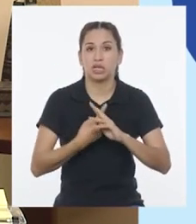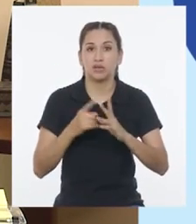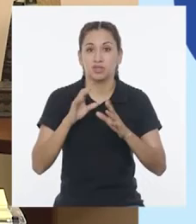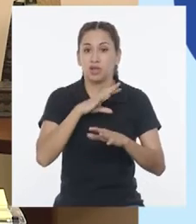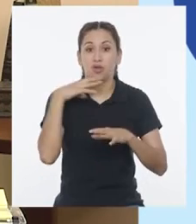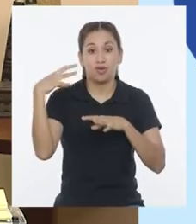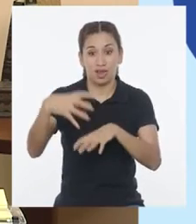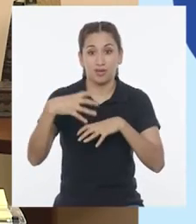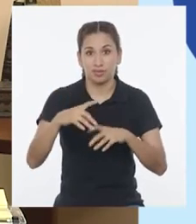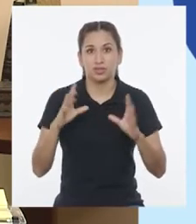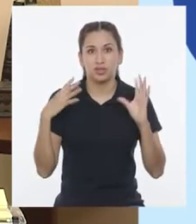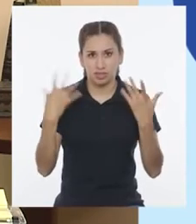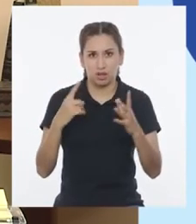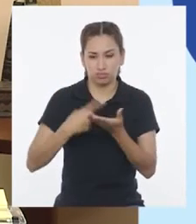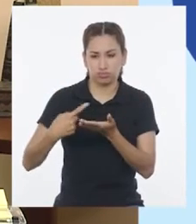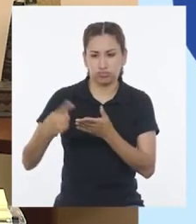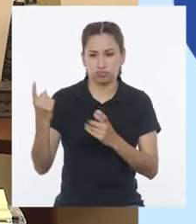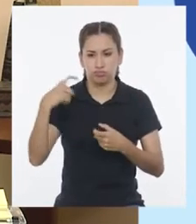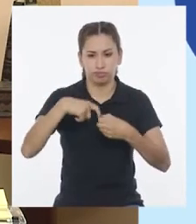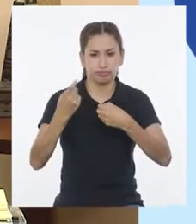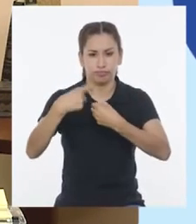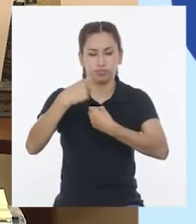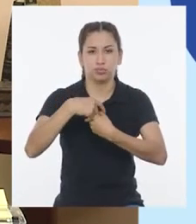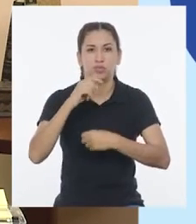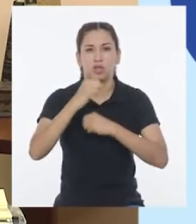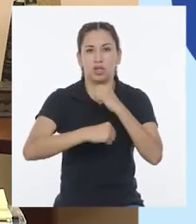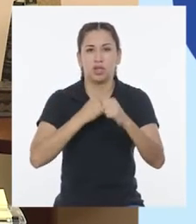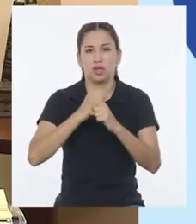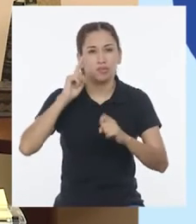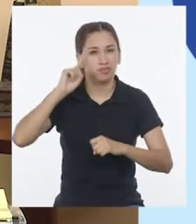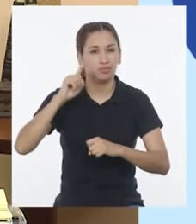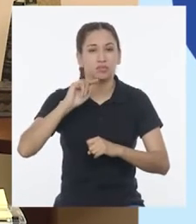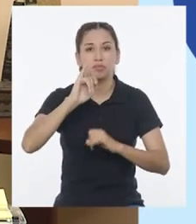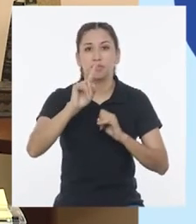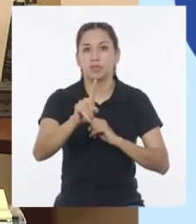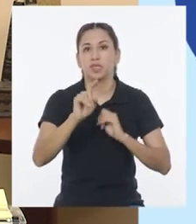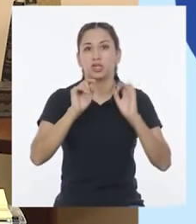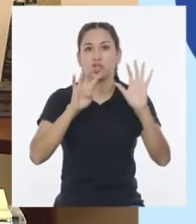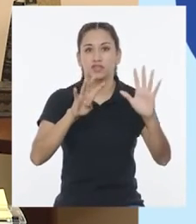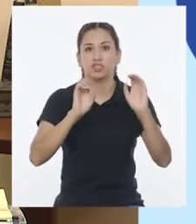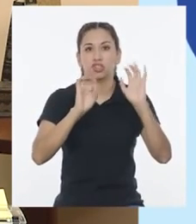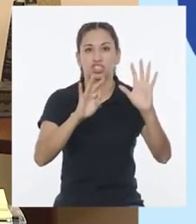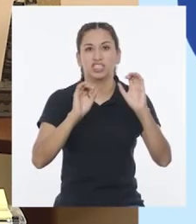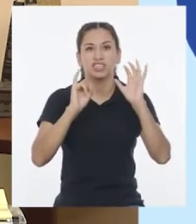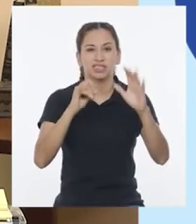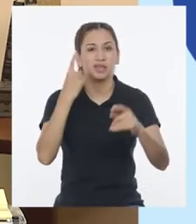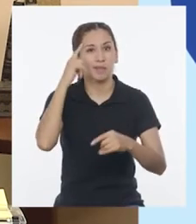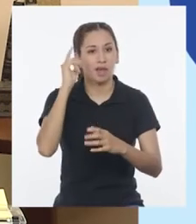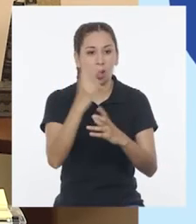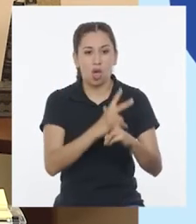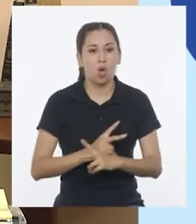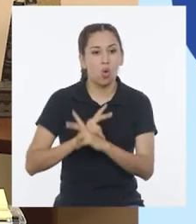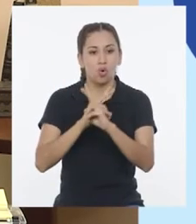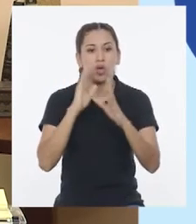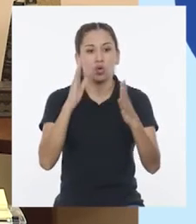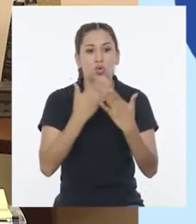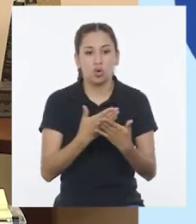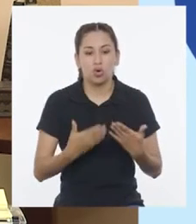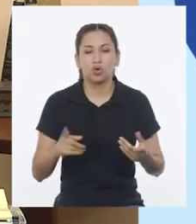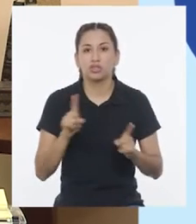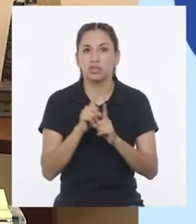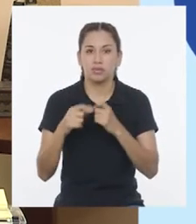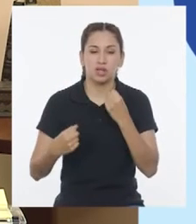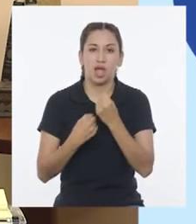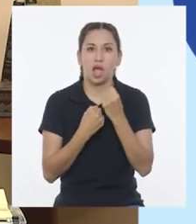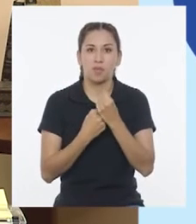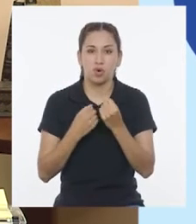San Martín, las rondas campesinas empezaron a organizarse en el año 1986.